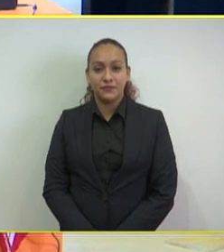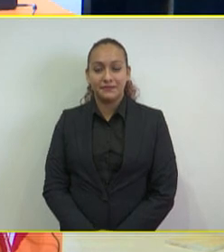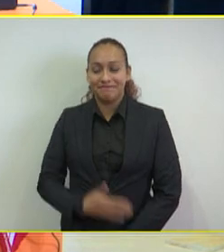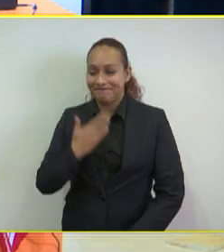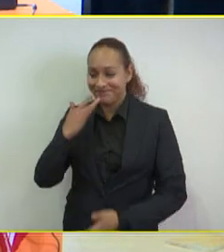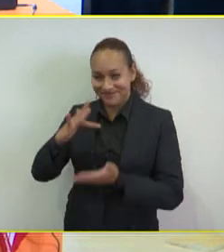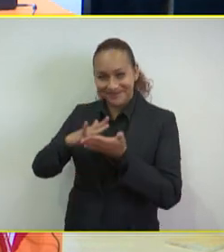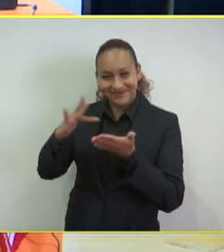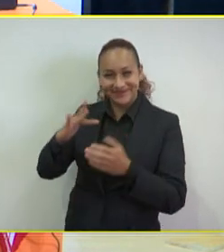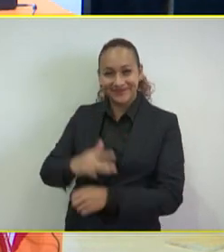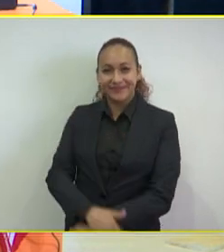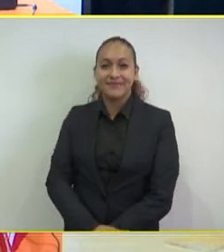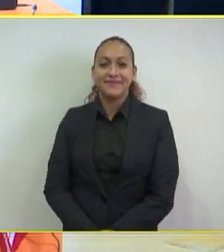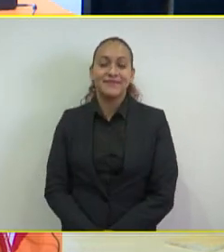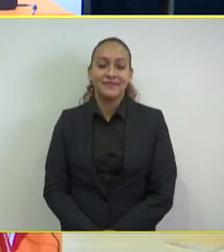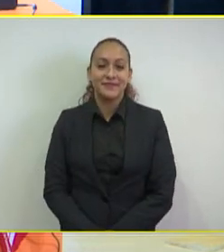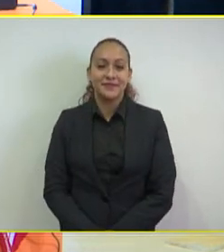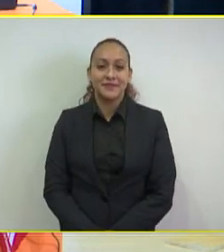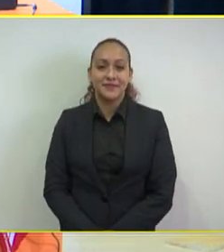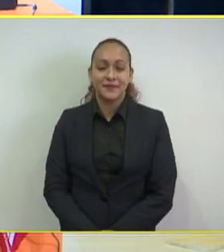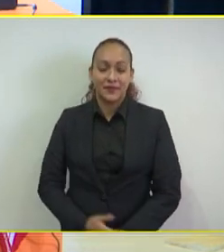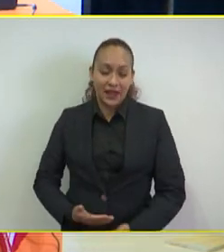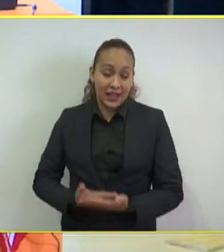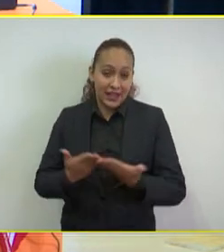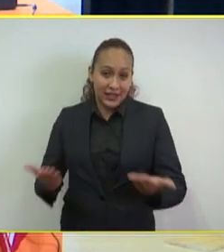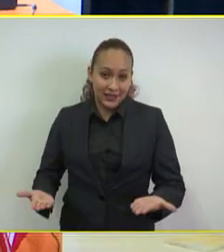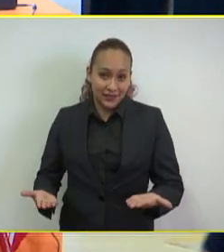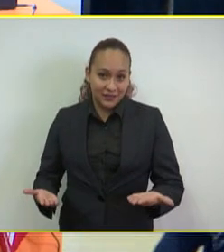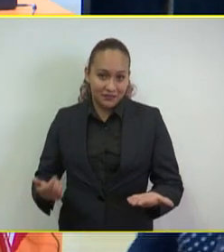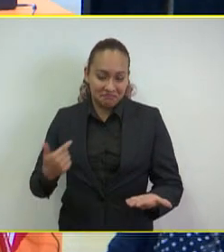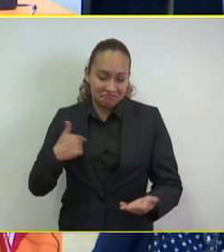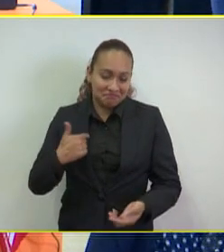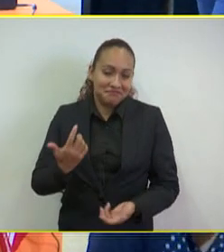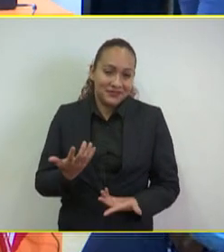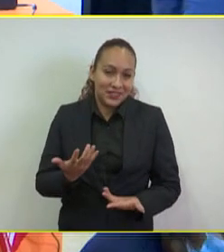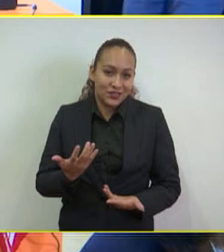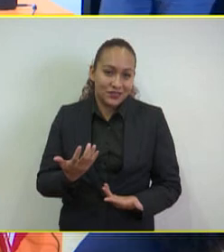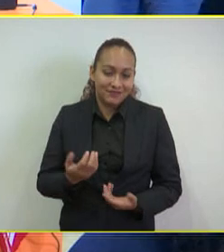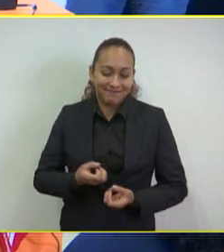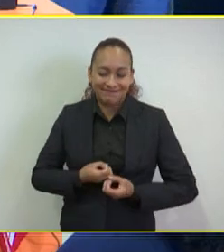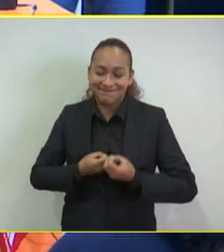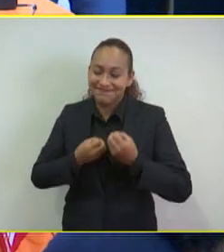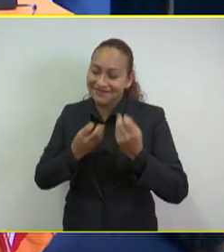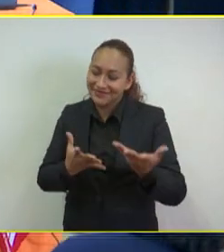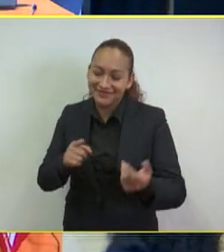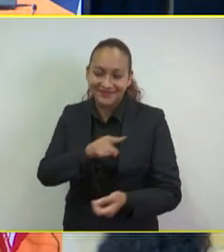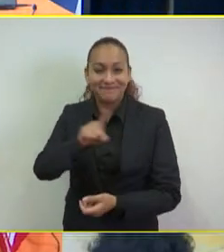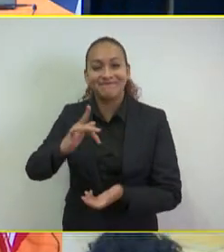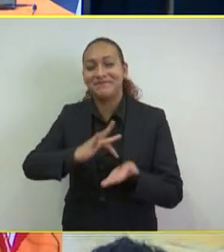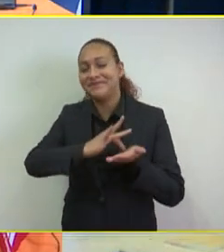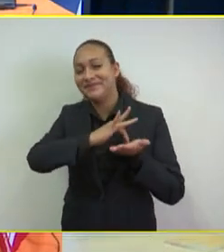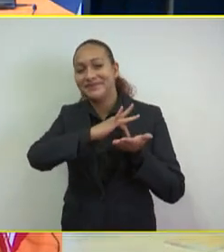Gracias, Clau. Bueno, a mí ya nada más me resta darles las gracias.